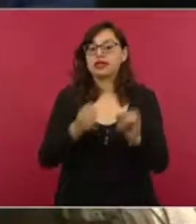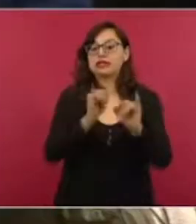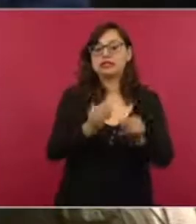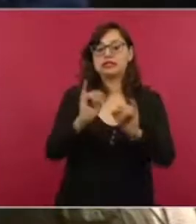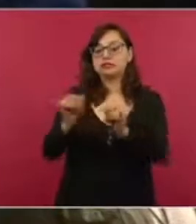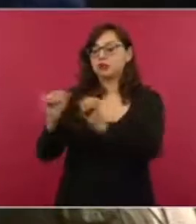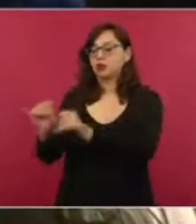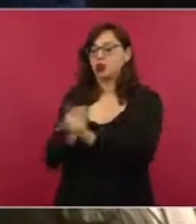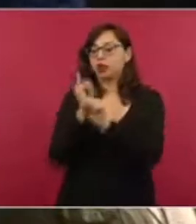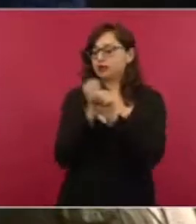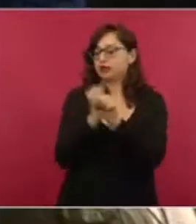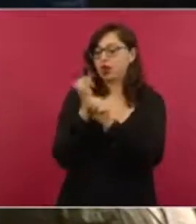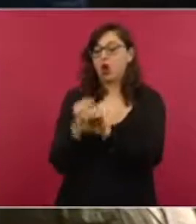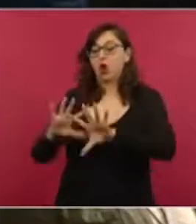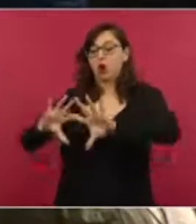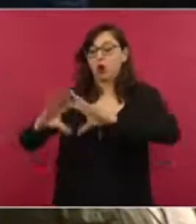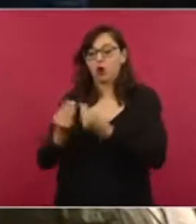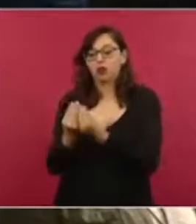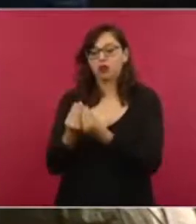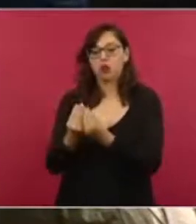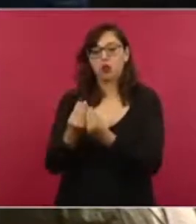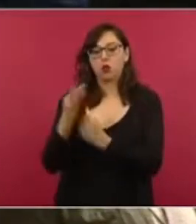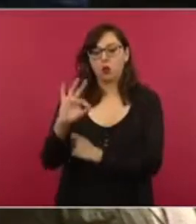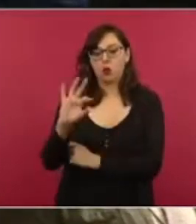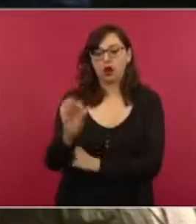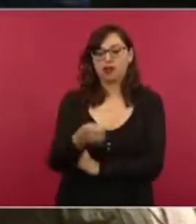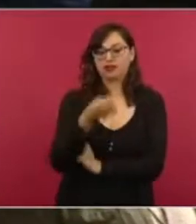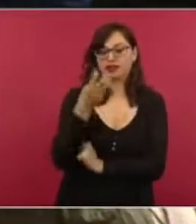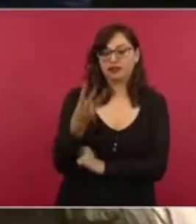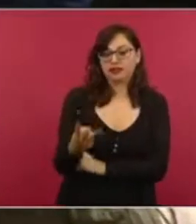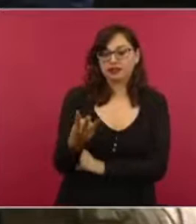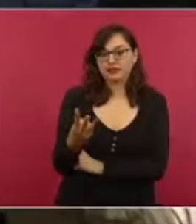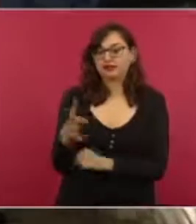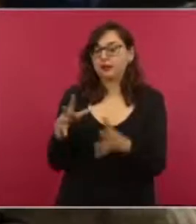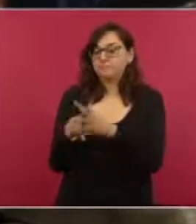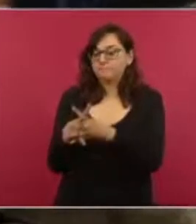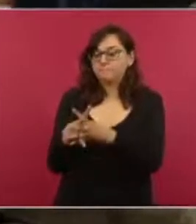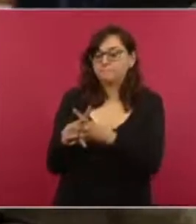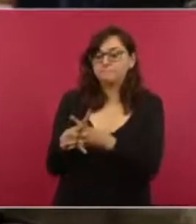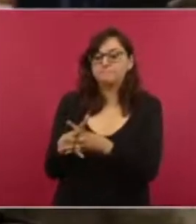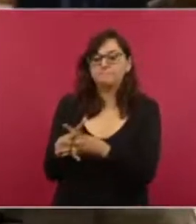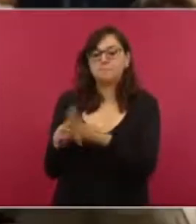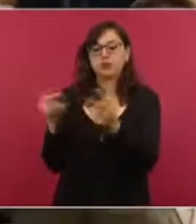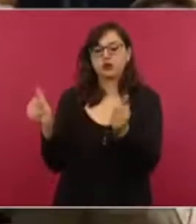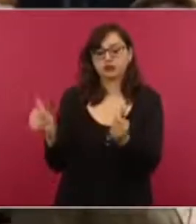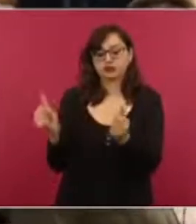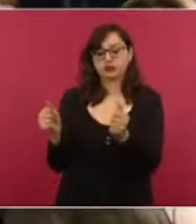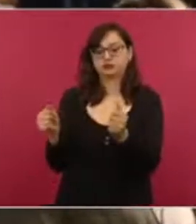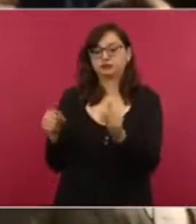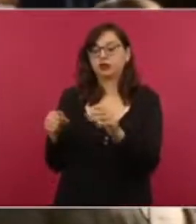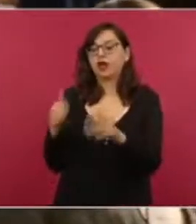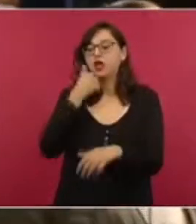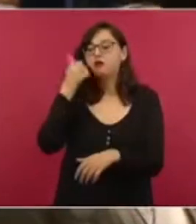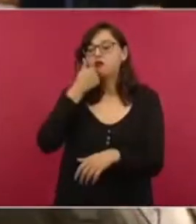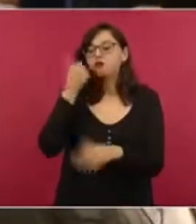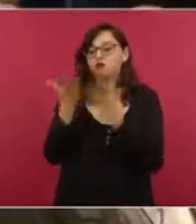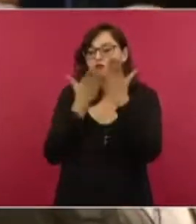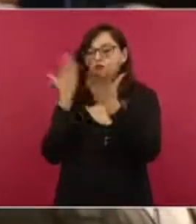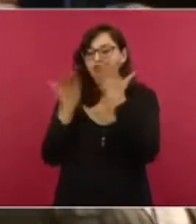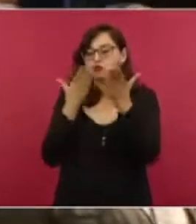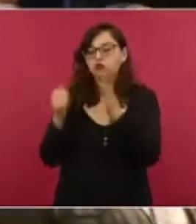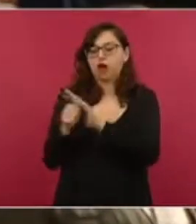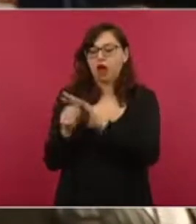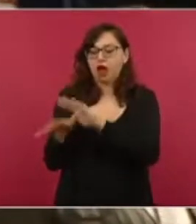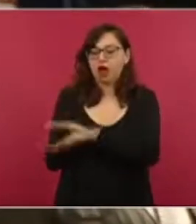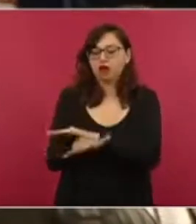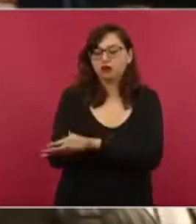esto significa que no solamente se vea que hubo una desaparición forzada de los 43 estudiantes normalistas